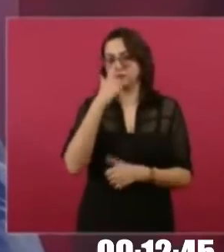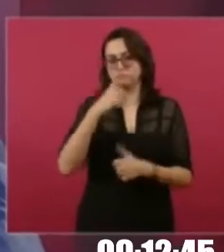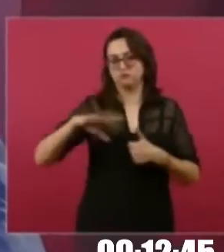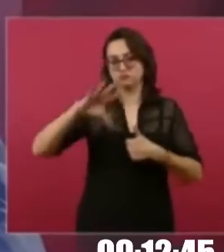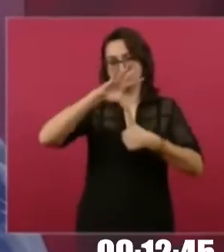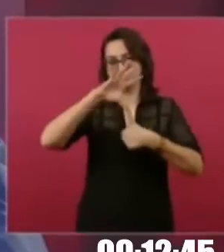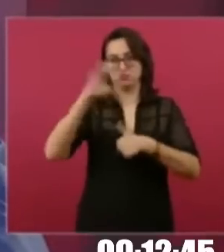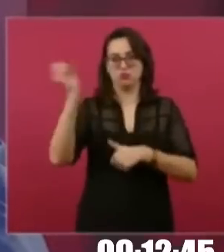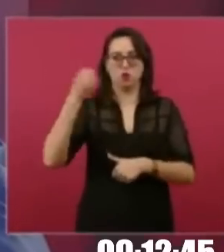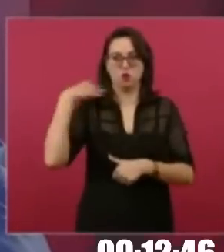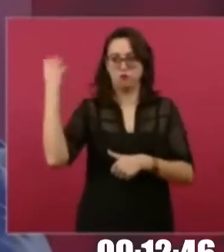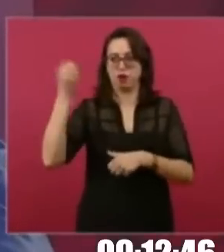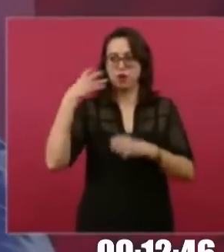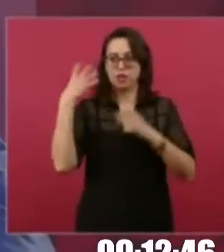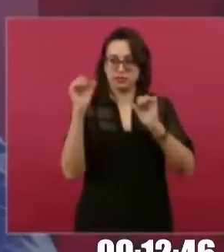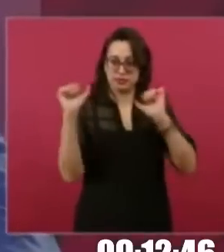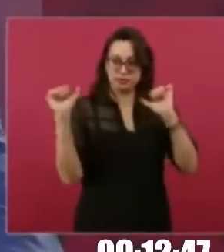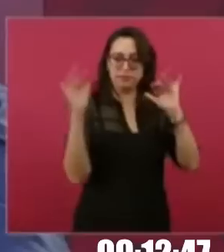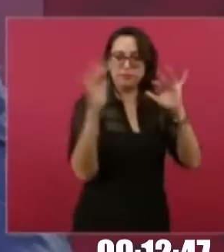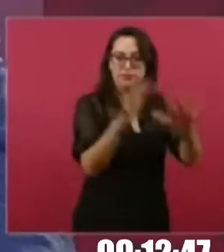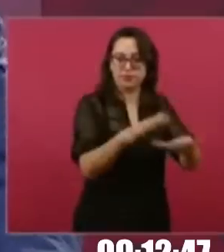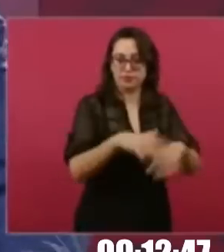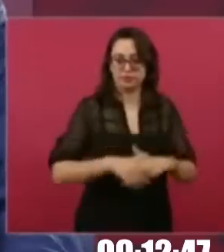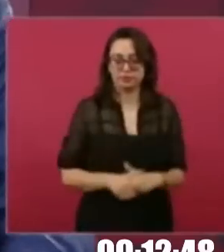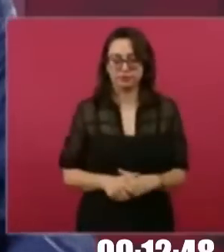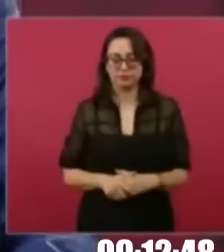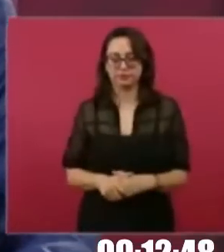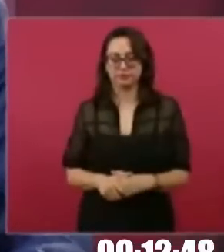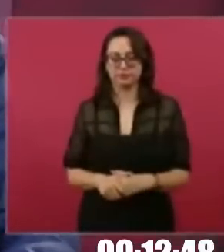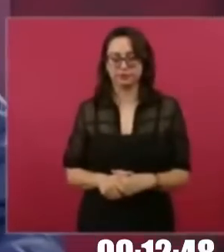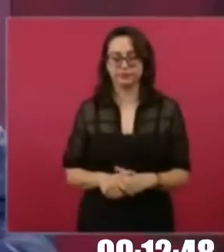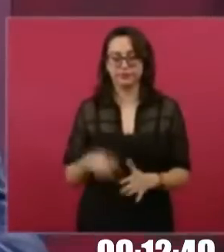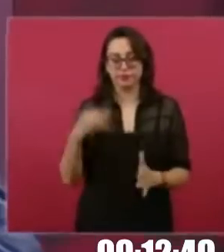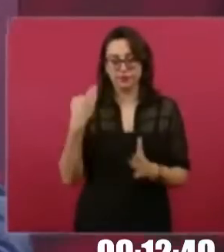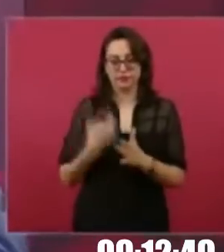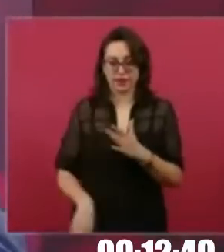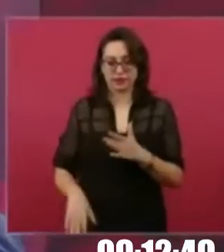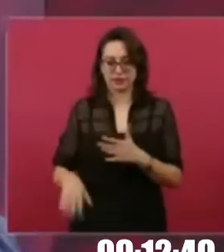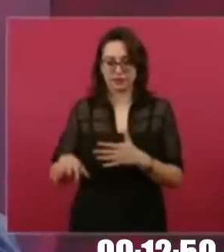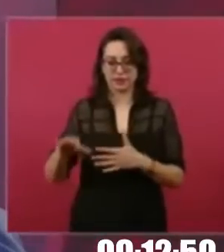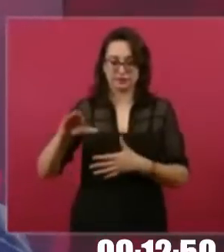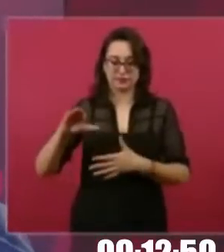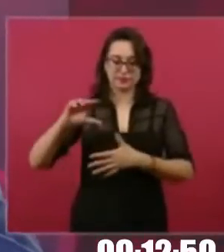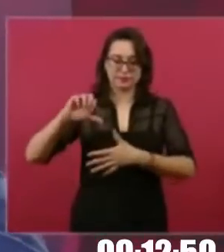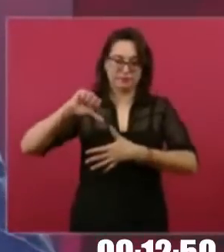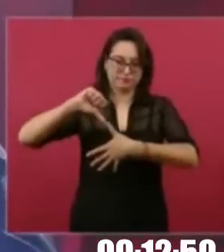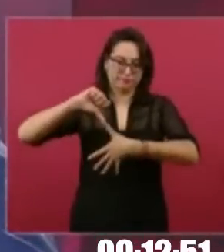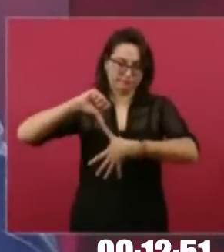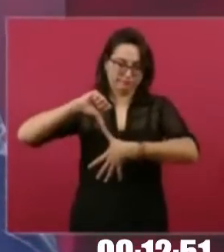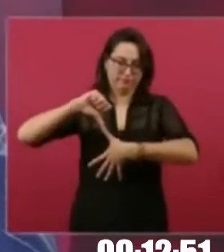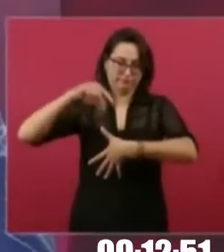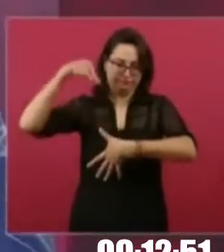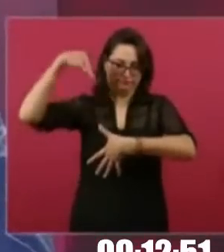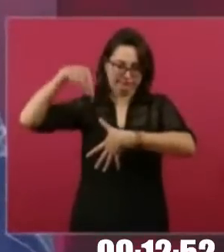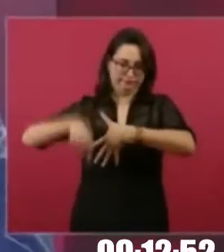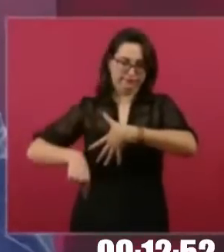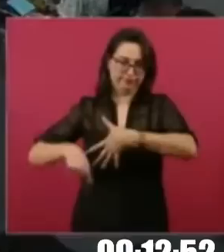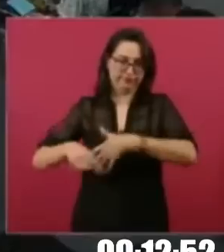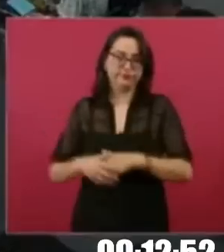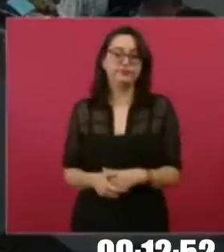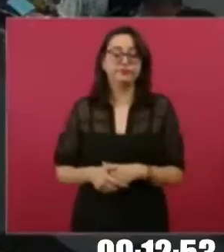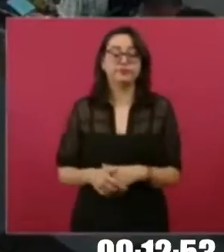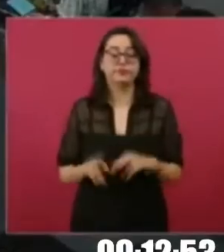Norte acerca del maíz Ya se está